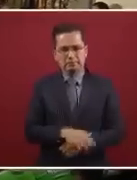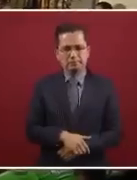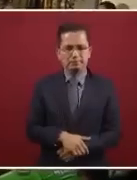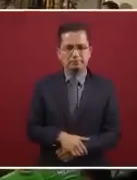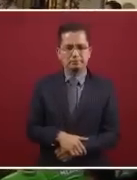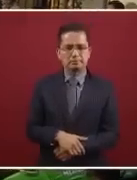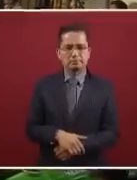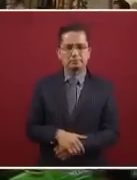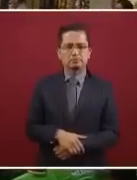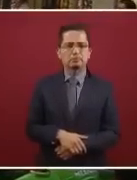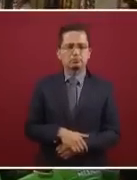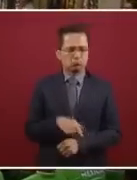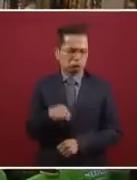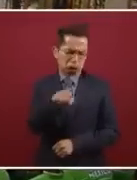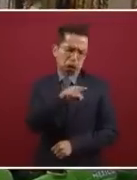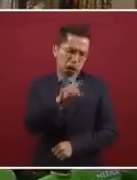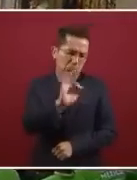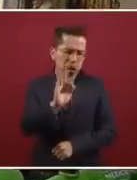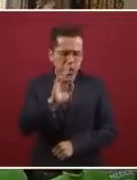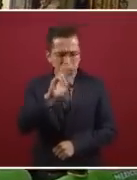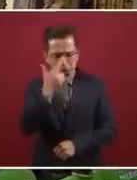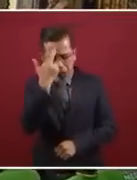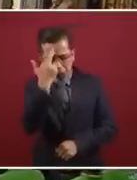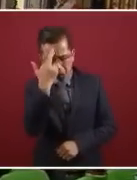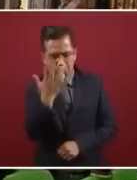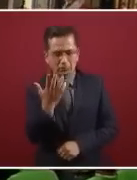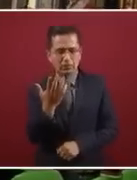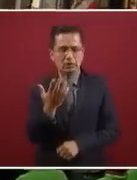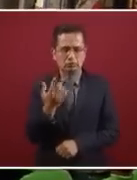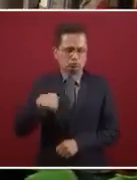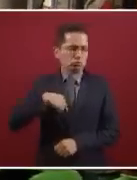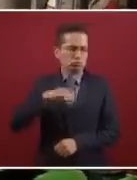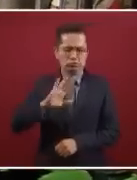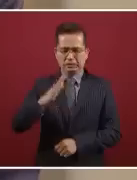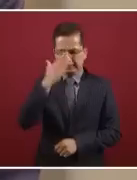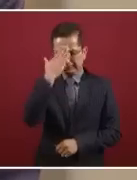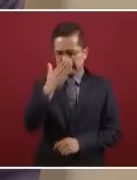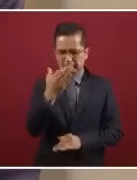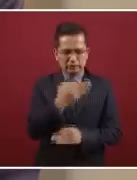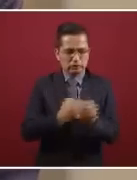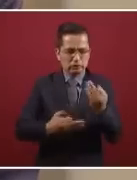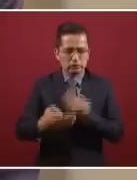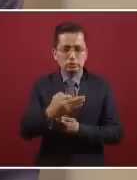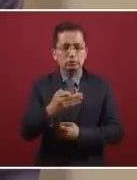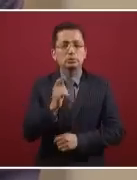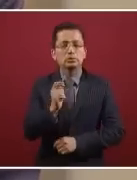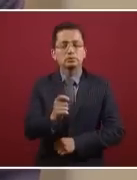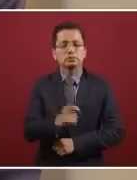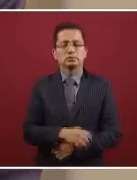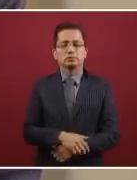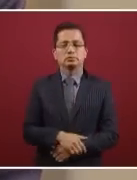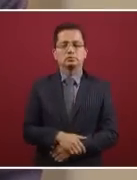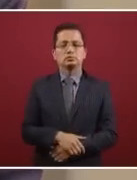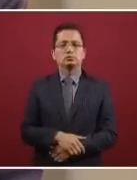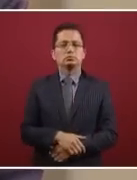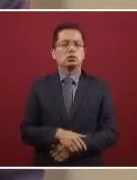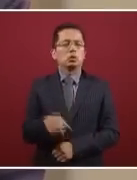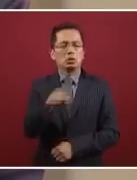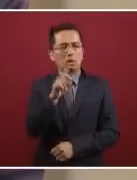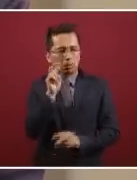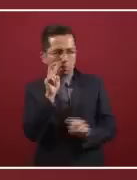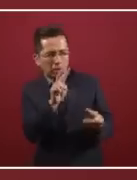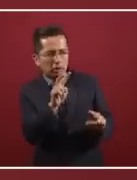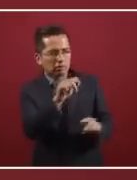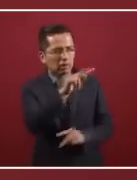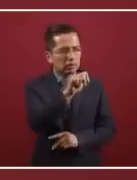recuerdan, todos sabemos, cuando se ven los noticieros en televisión